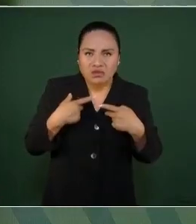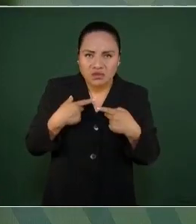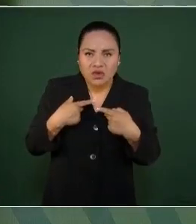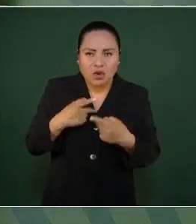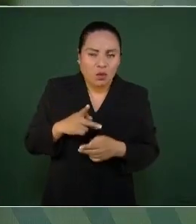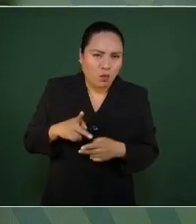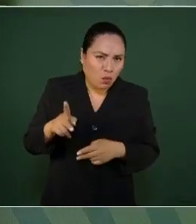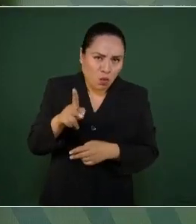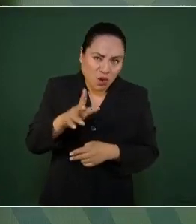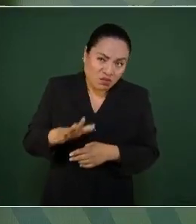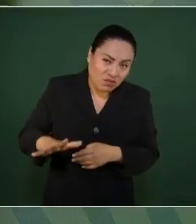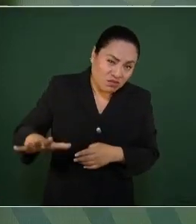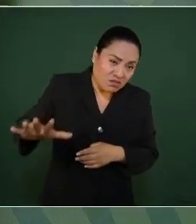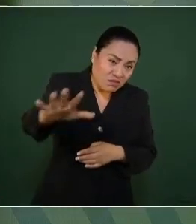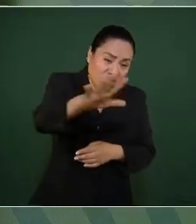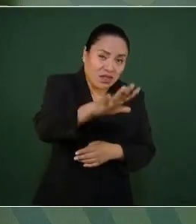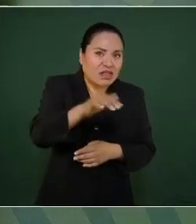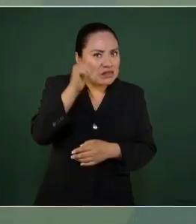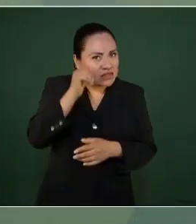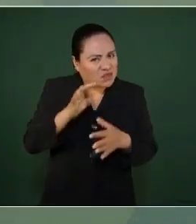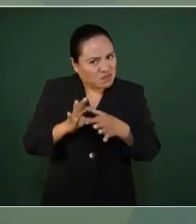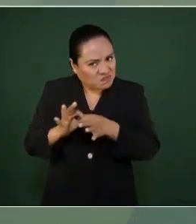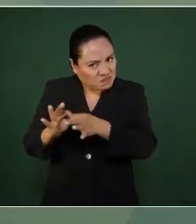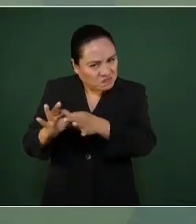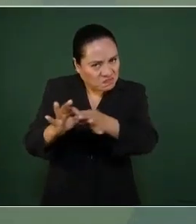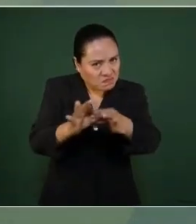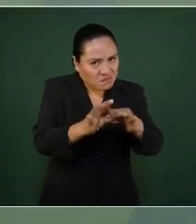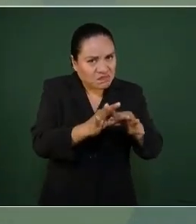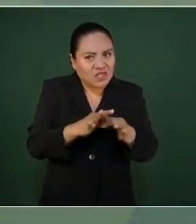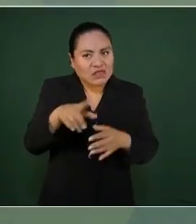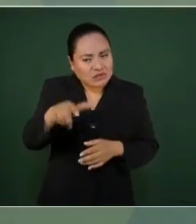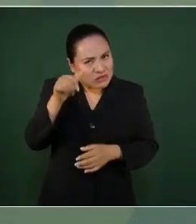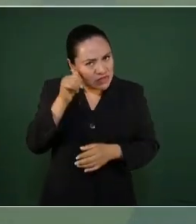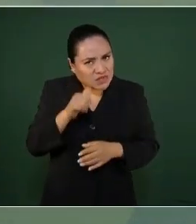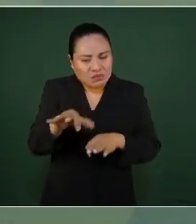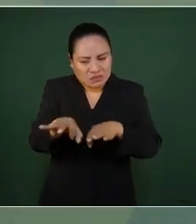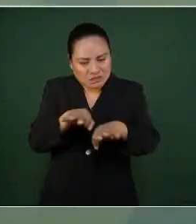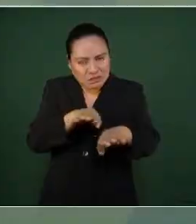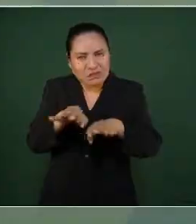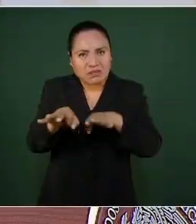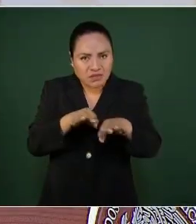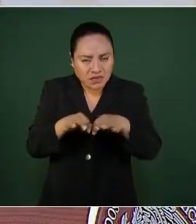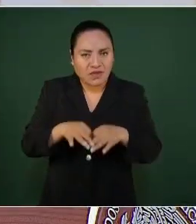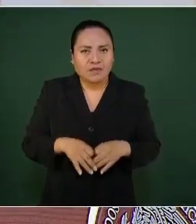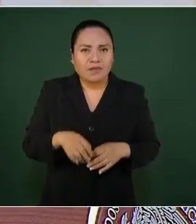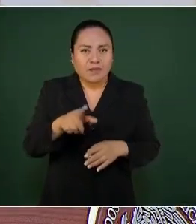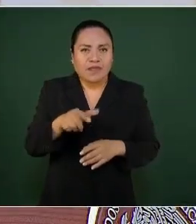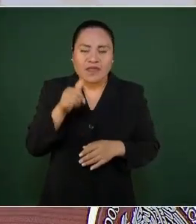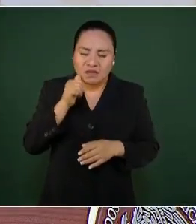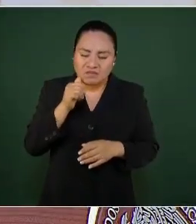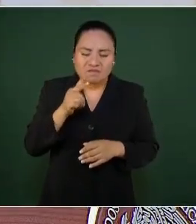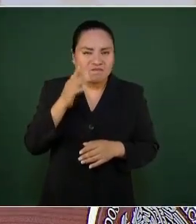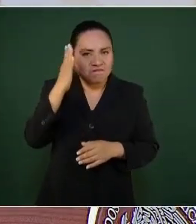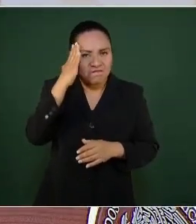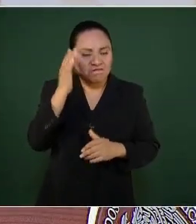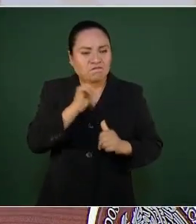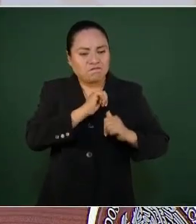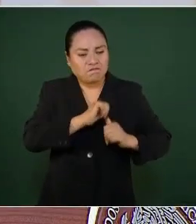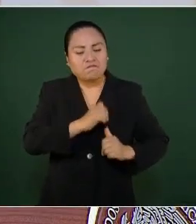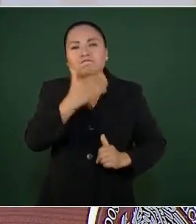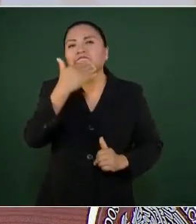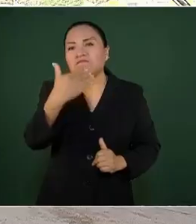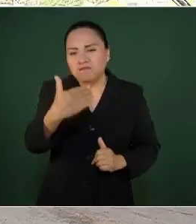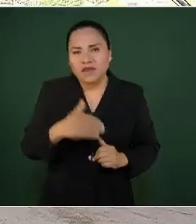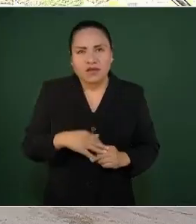pueblo todo, sin el pueblo nada, su liderazgo y el amplio movimiento que le acompaña han sido